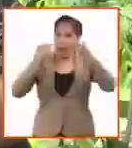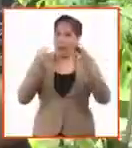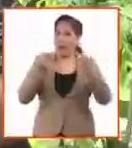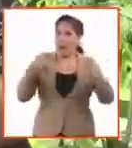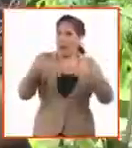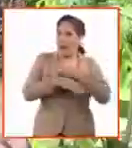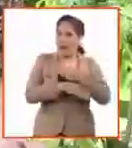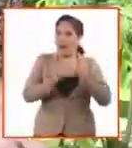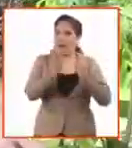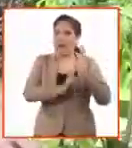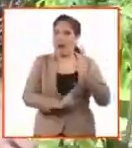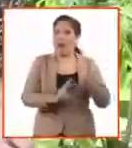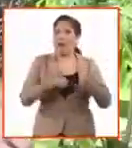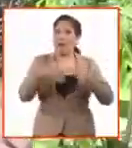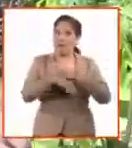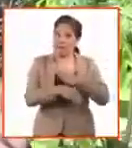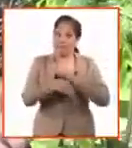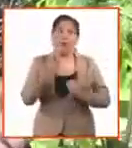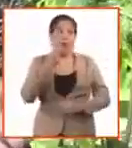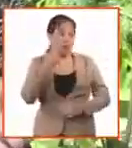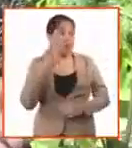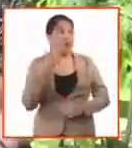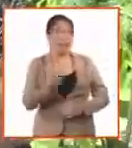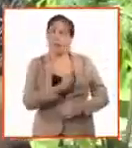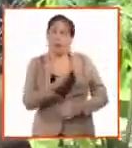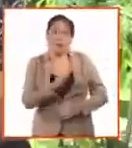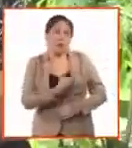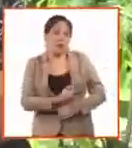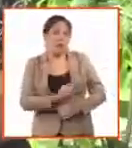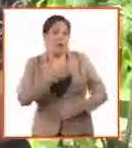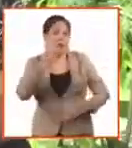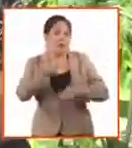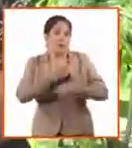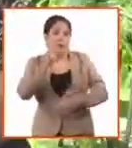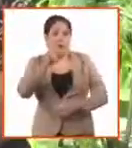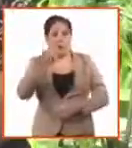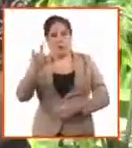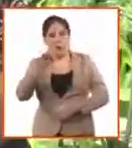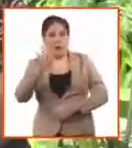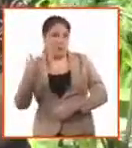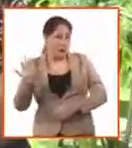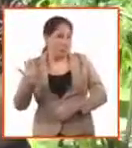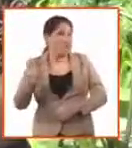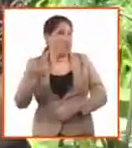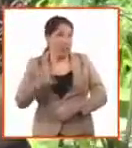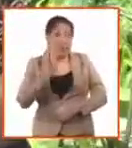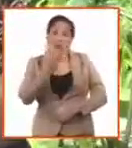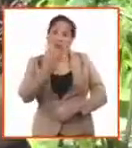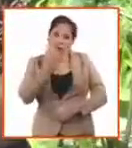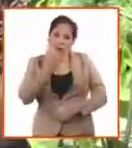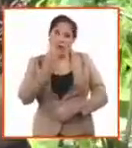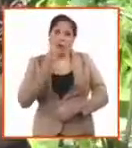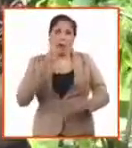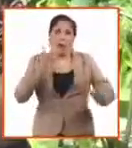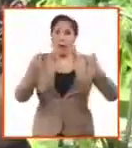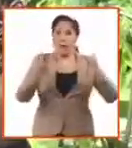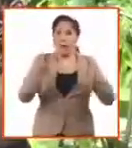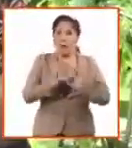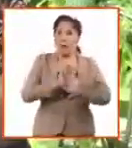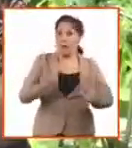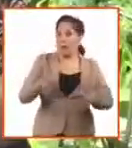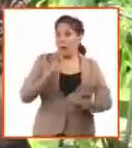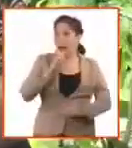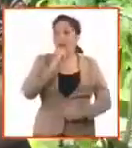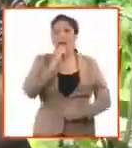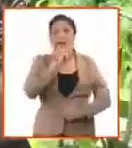crisis de valores y nosotros lo vivimos lo sufrimos y eso perjudica a una parte de nuestra